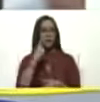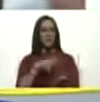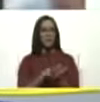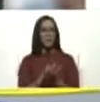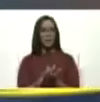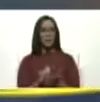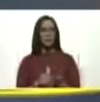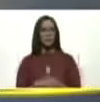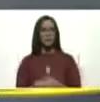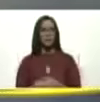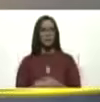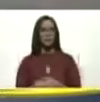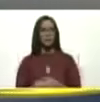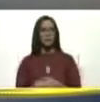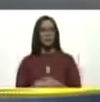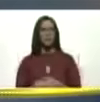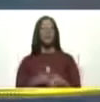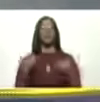pasa.